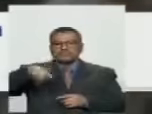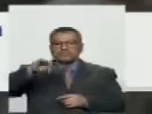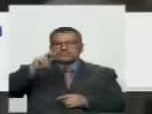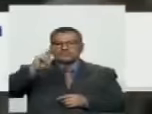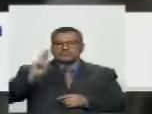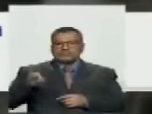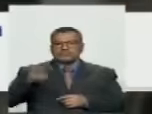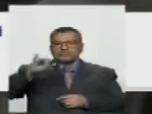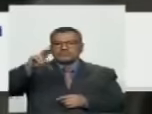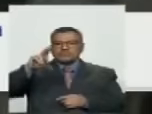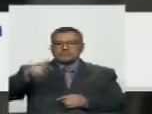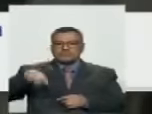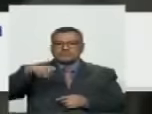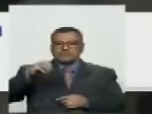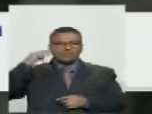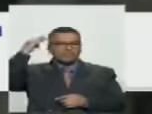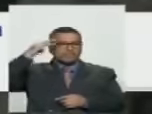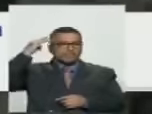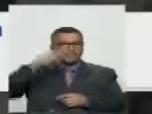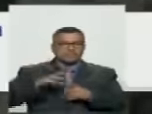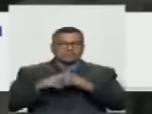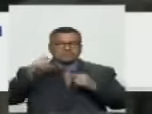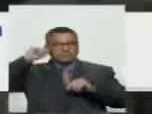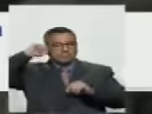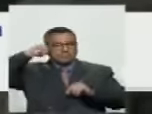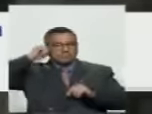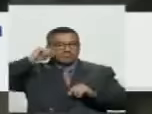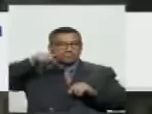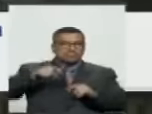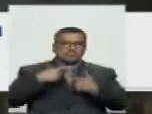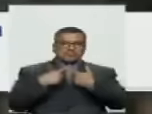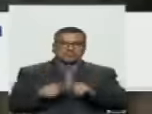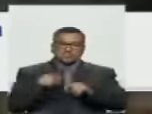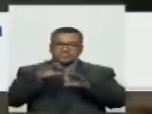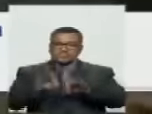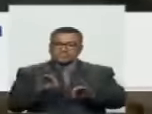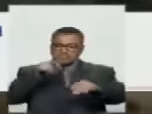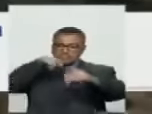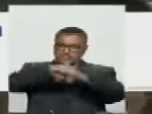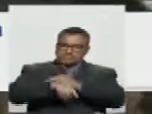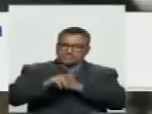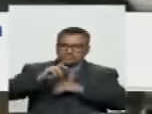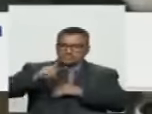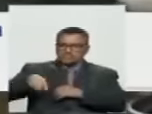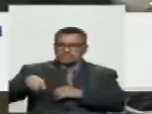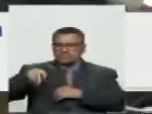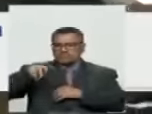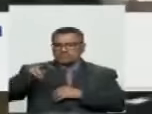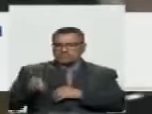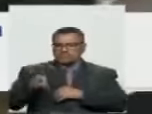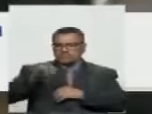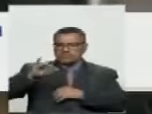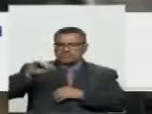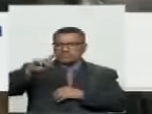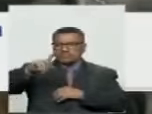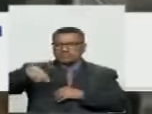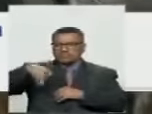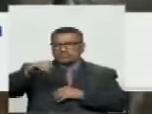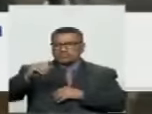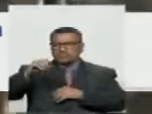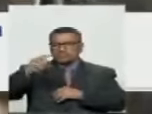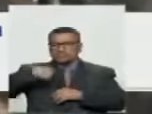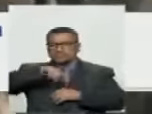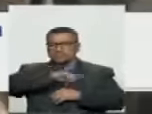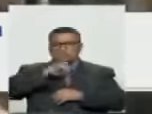está relacionada con la memoria, con los recuerdos, pero hay una parte específica en el hipocampo donde